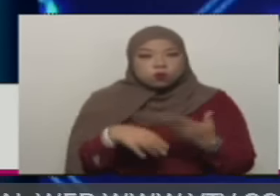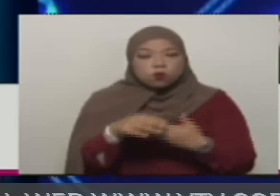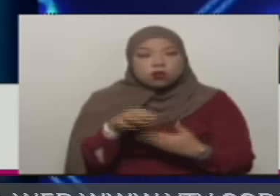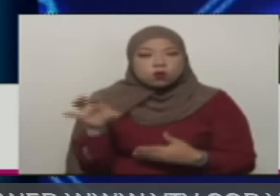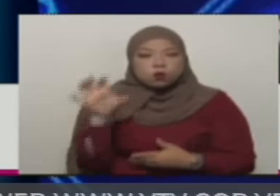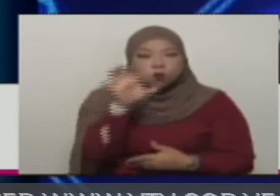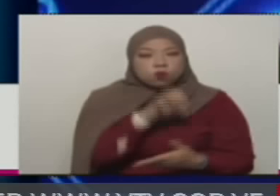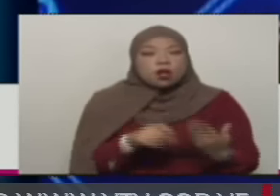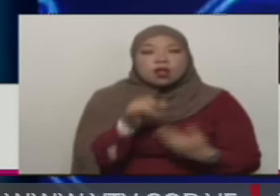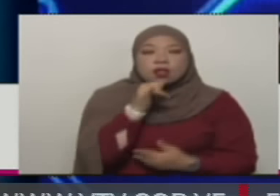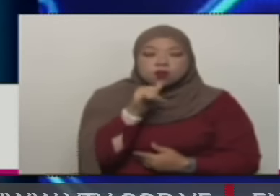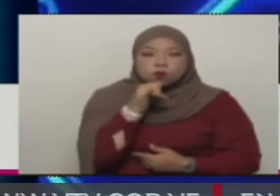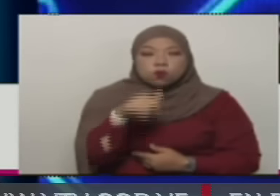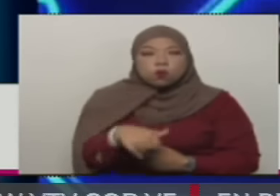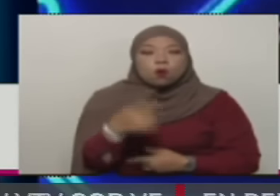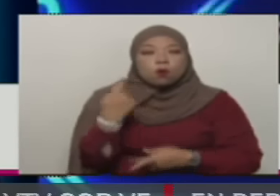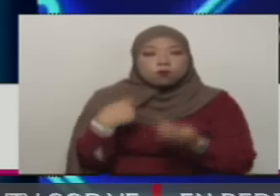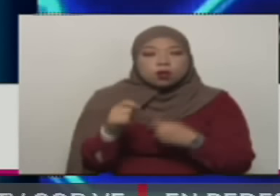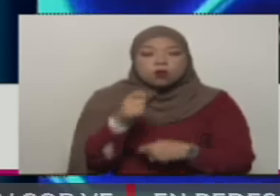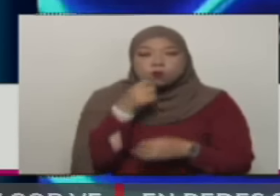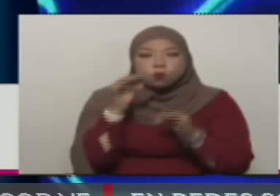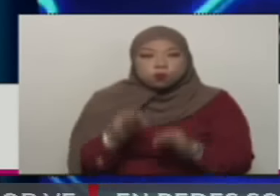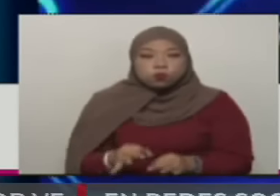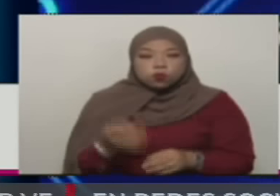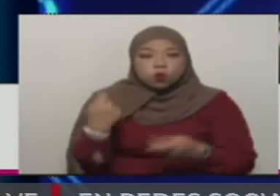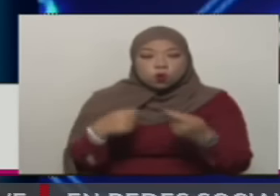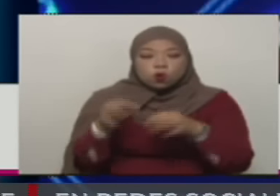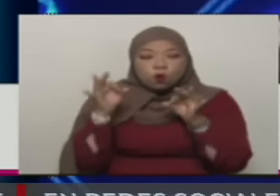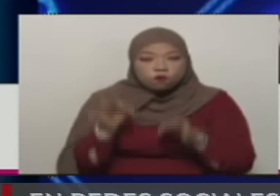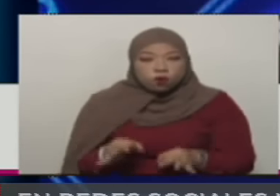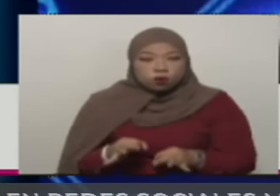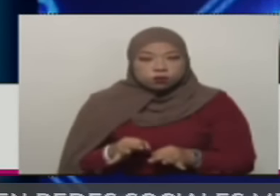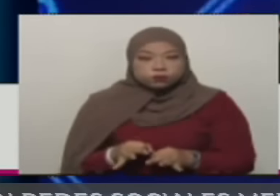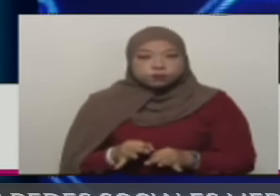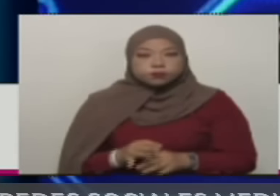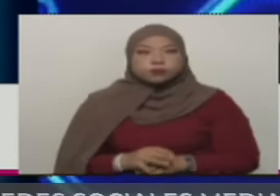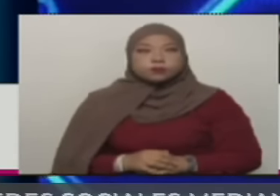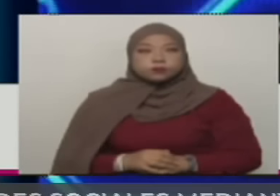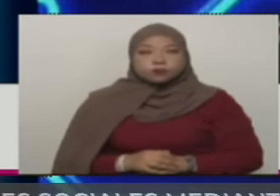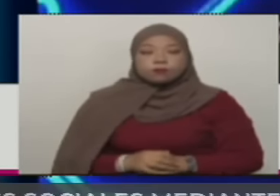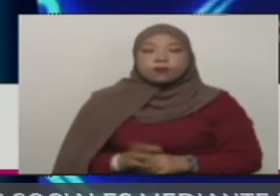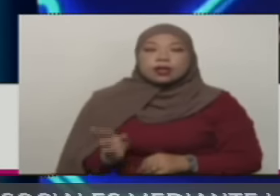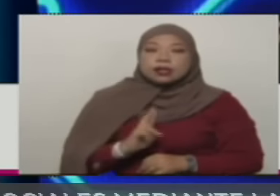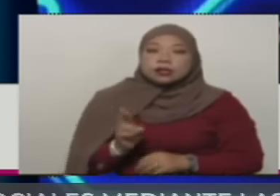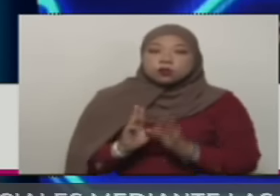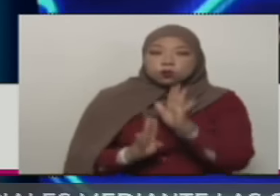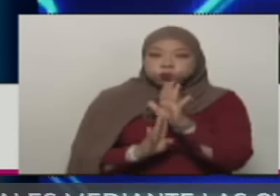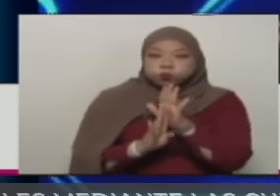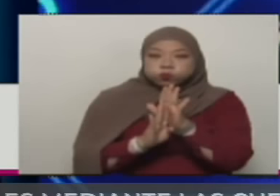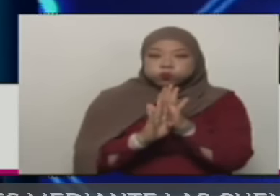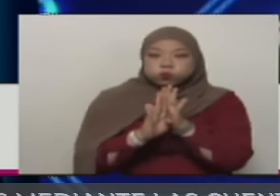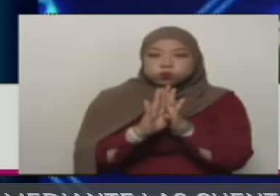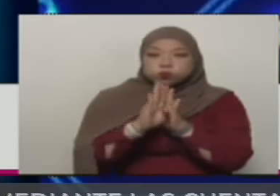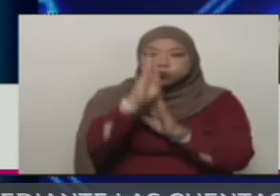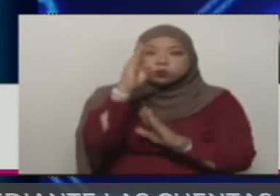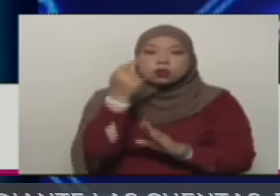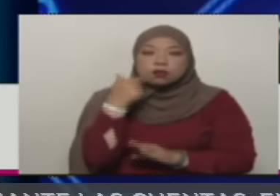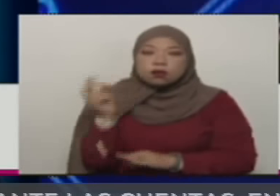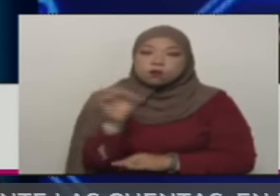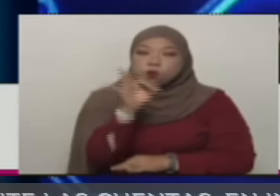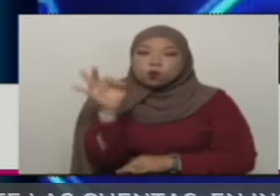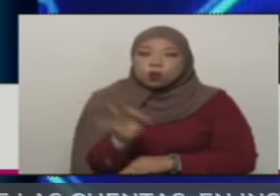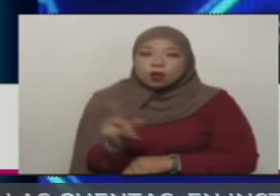es mucho decir. Hoy tenemos un mercado robusto, un comercio fortalecido. El ritmo de crecimiento, te lo puedo decir,